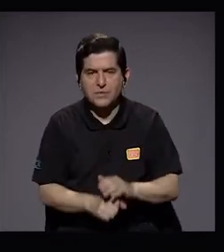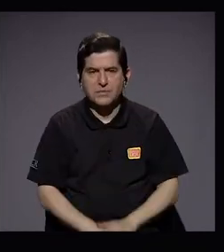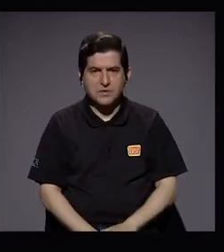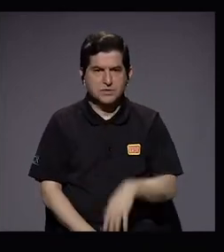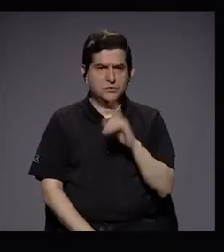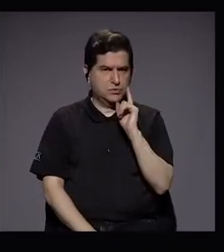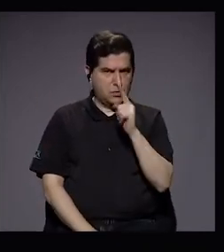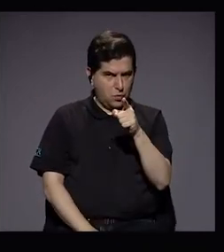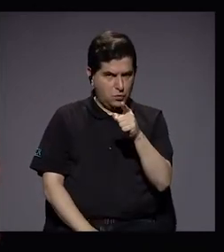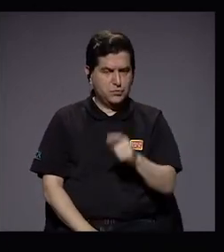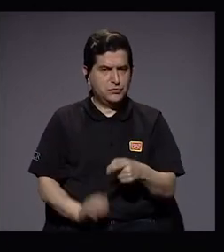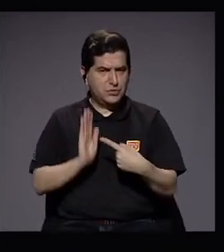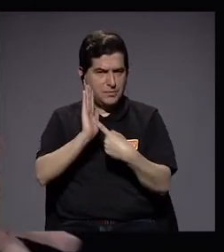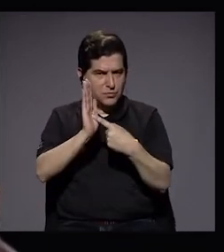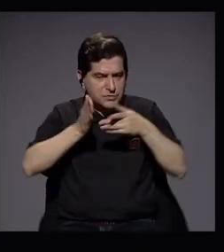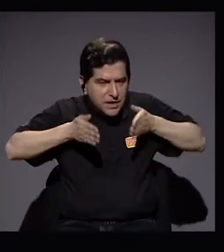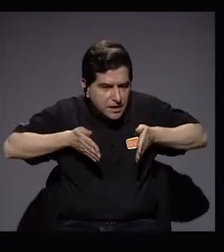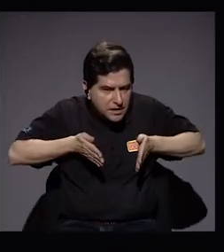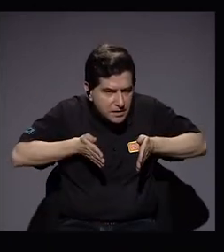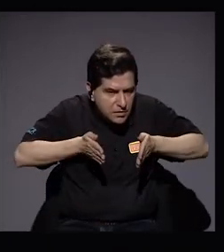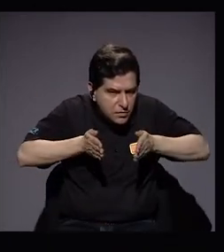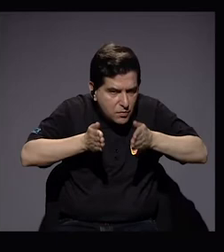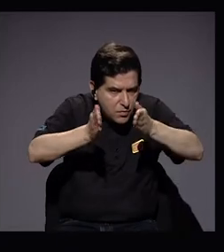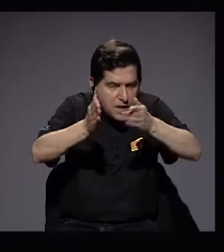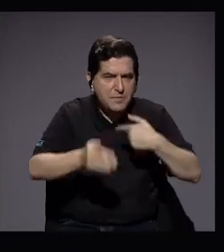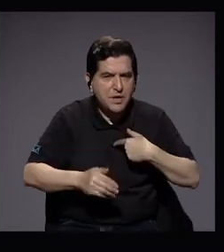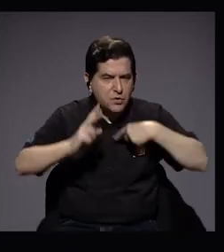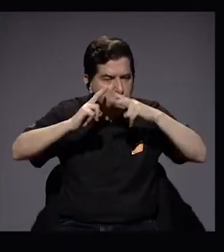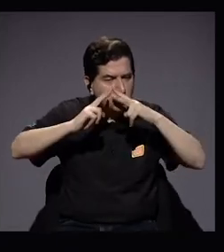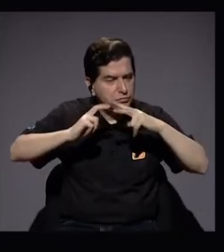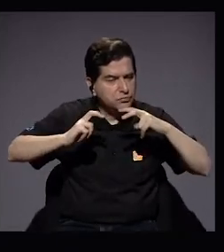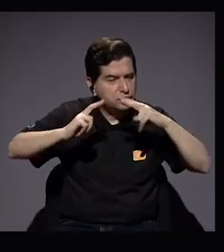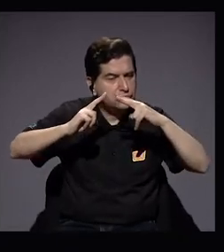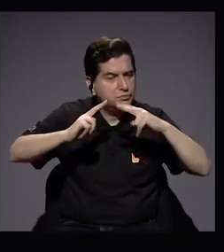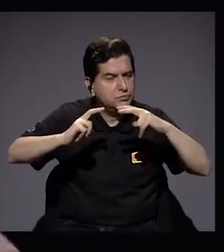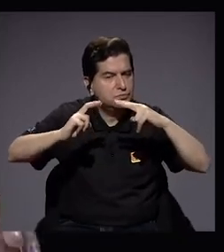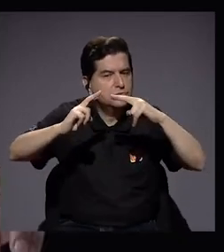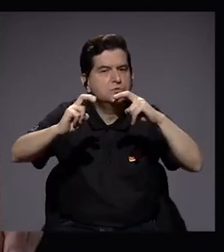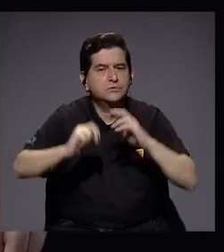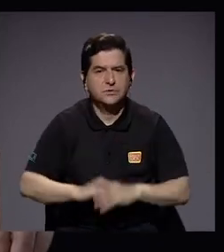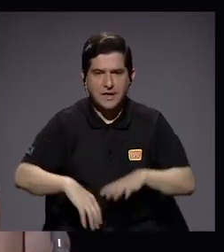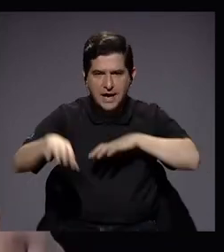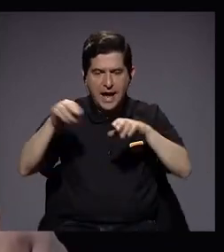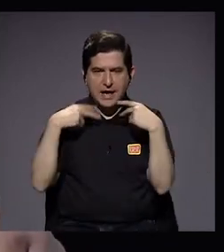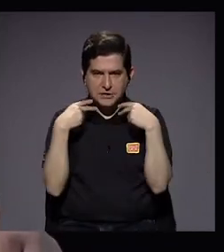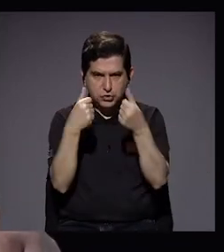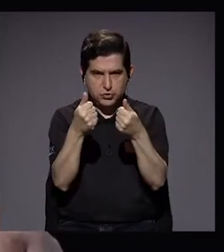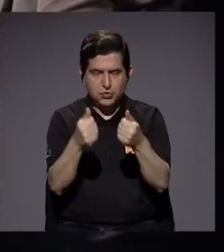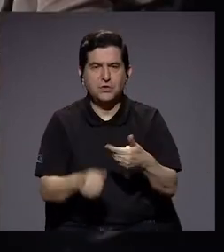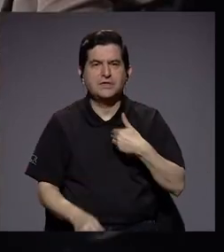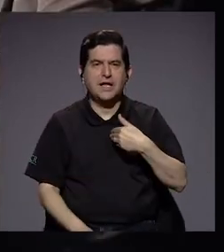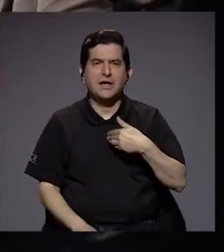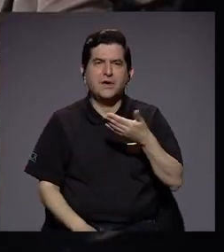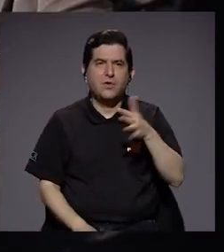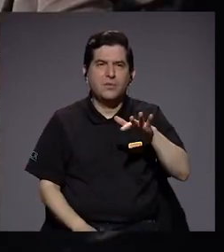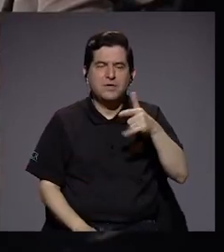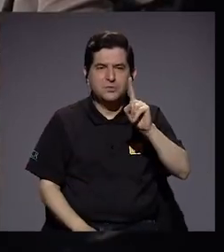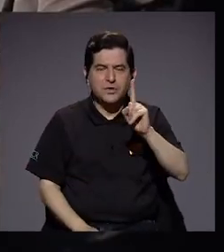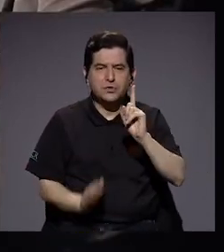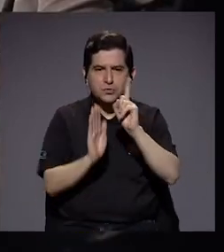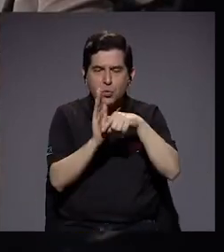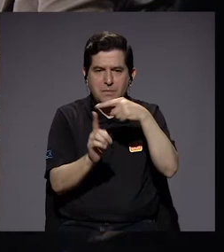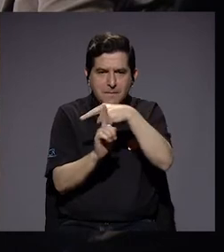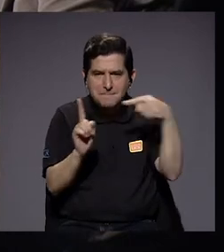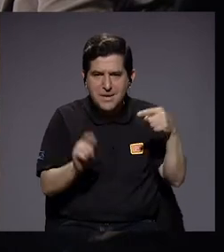Claro. Usted ha señalado una ruta que yo le he venido leyendo que tiene que ver con acciones inmediatas. Me quedan más o menos minuto